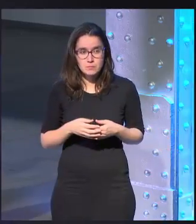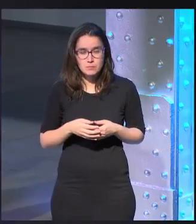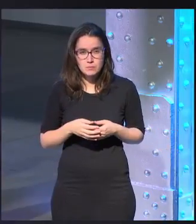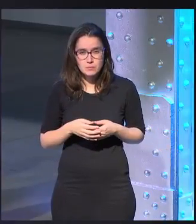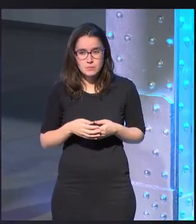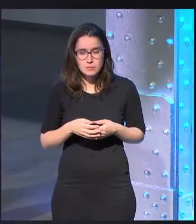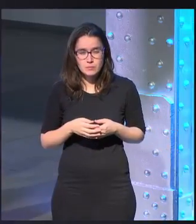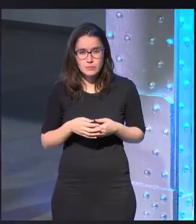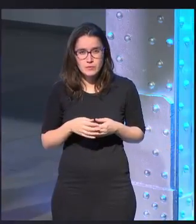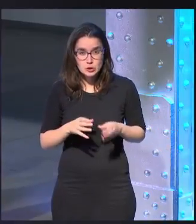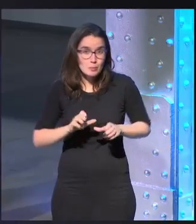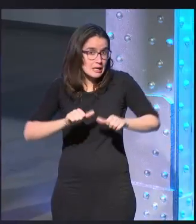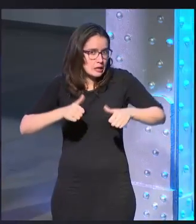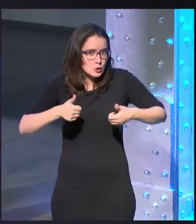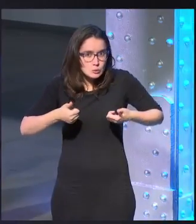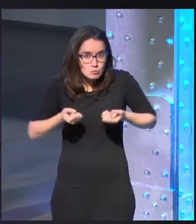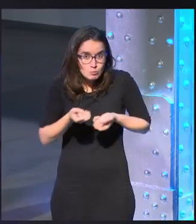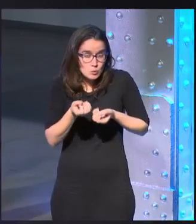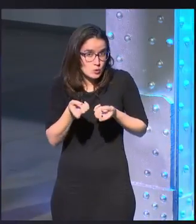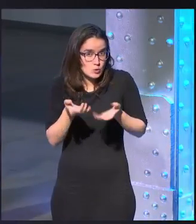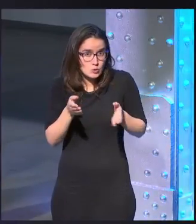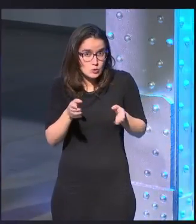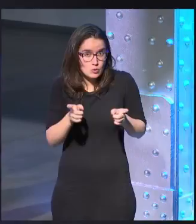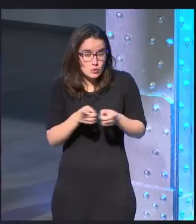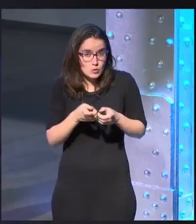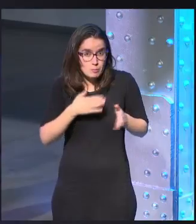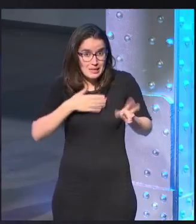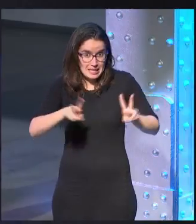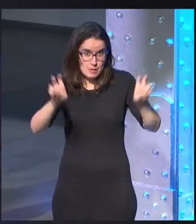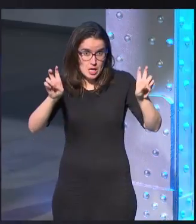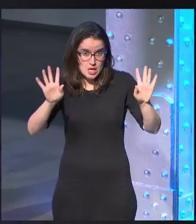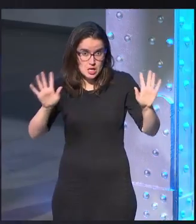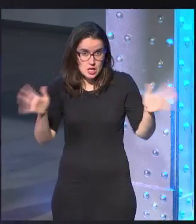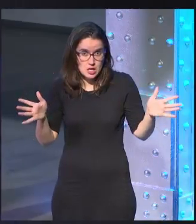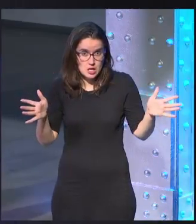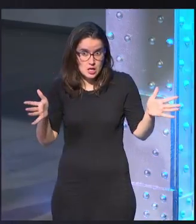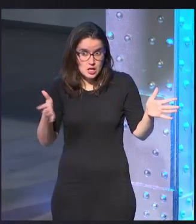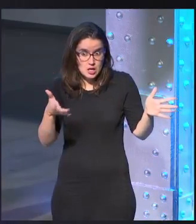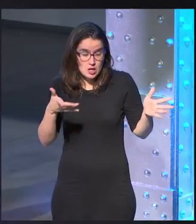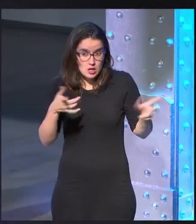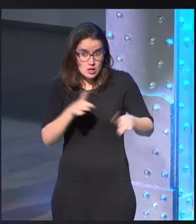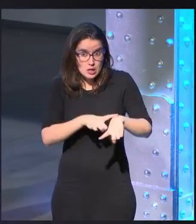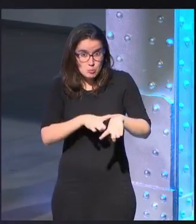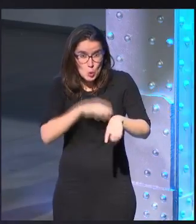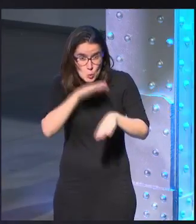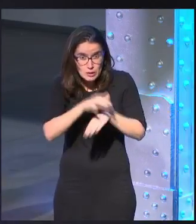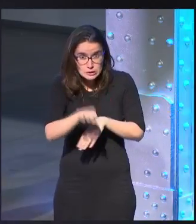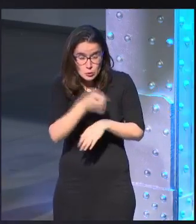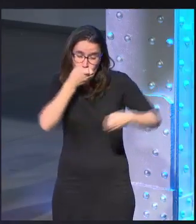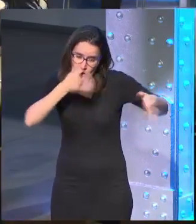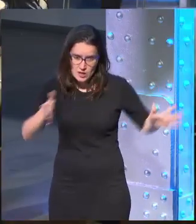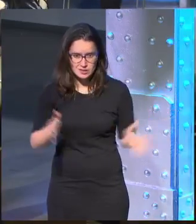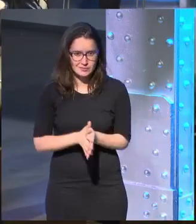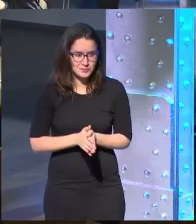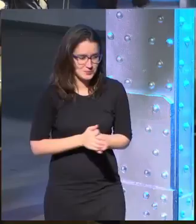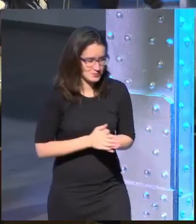Sirva esto para introducir y mi tema. ¿He tardado menos o más?